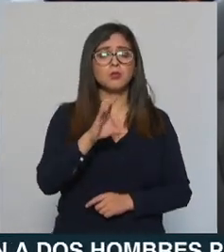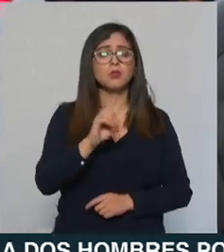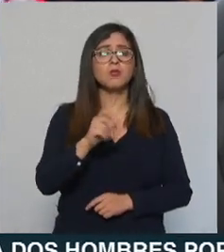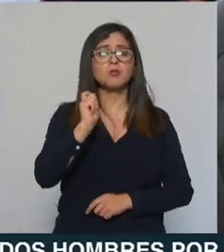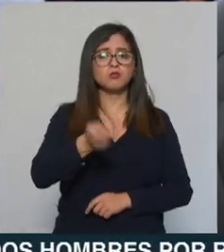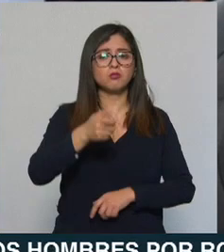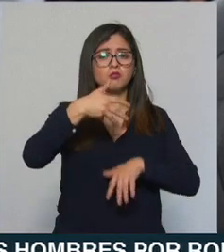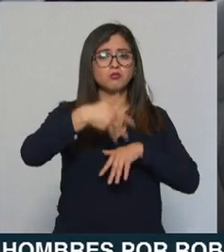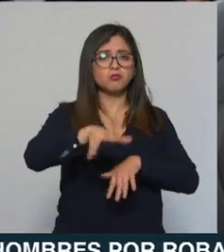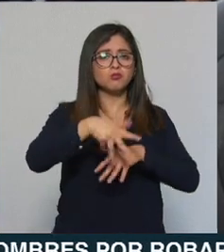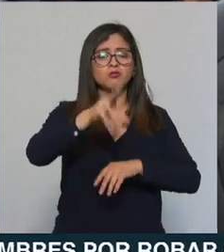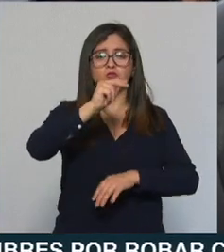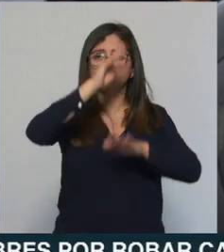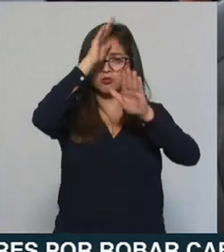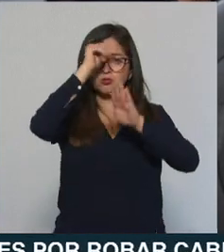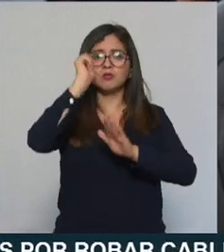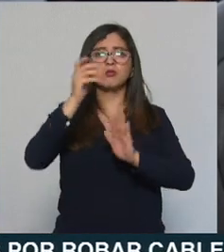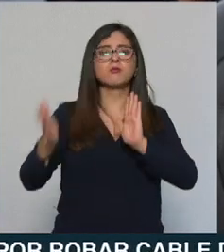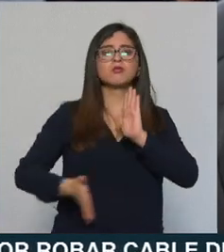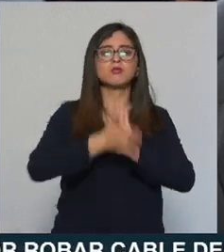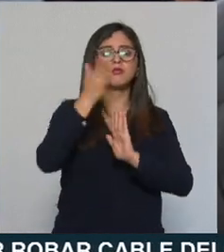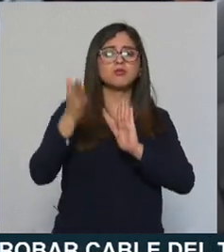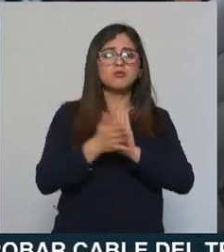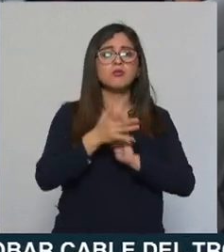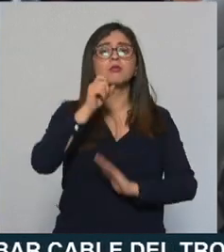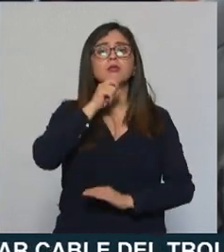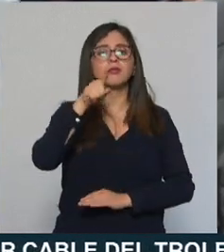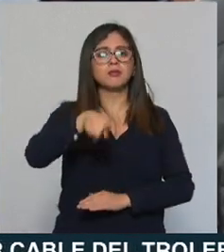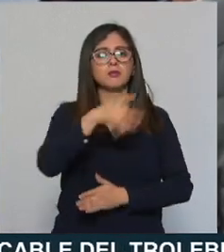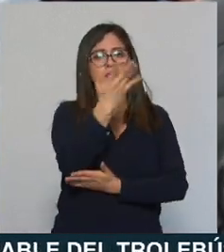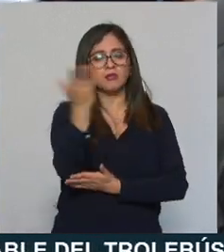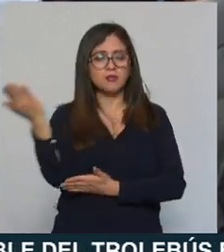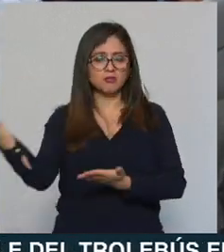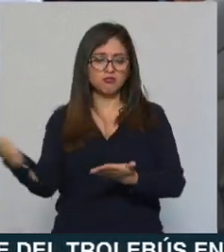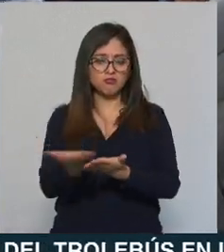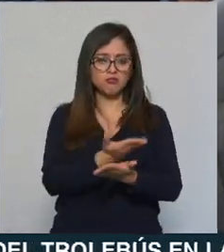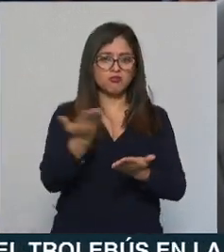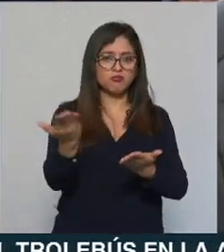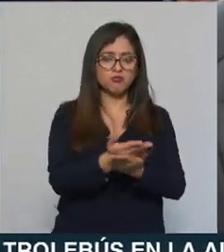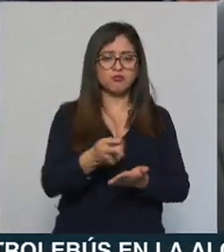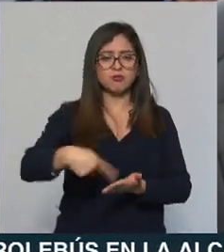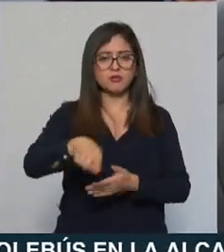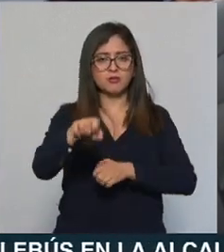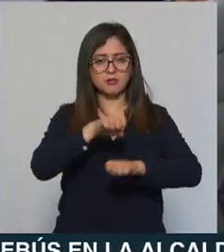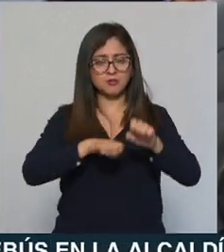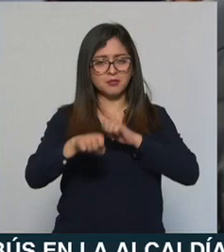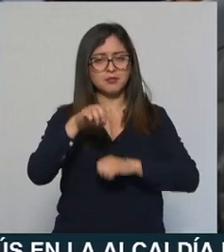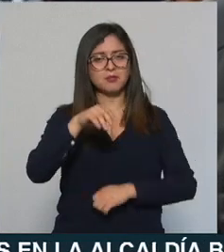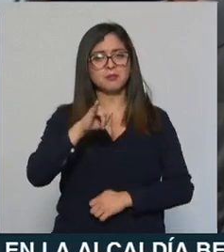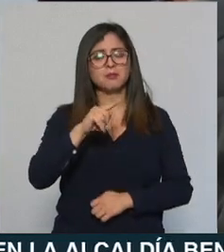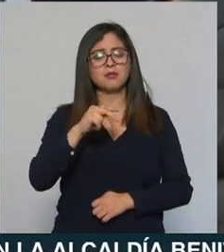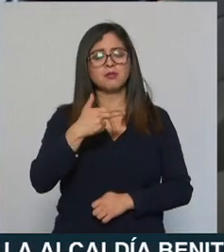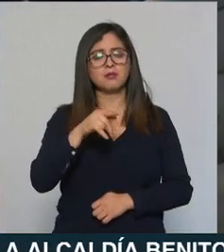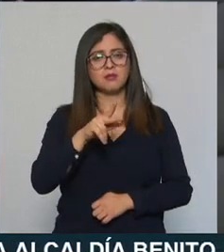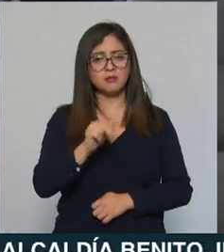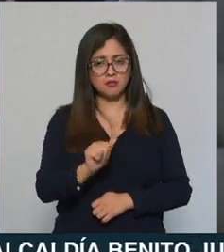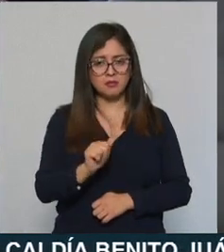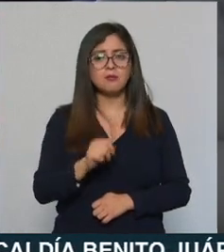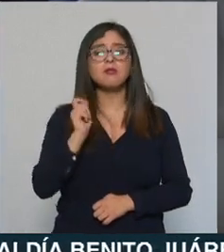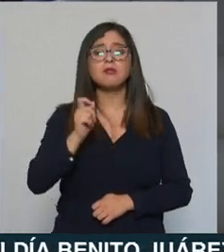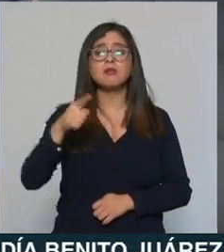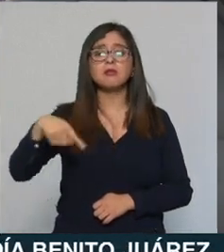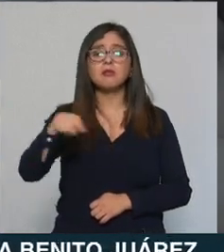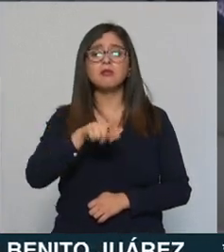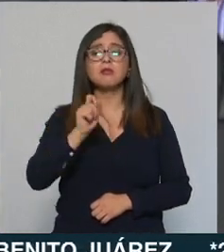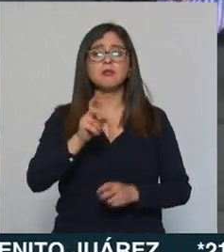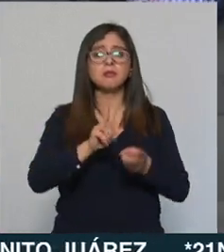la construcción y obviamente la tala de árboles que se realizó por parte de la empresa Mítica. Nos encontramos con uno de los vecinos de aquí